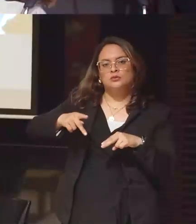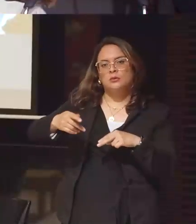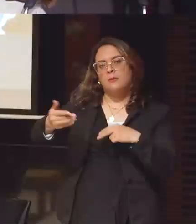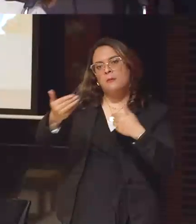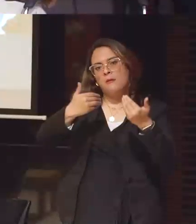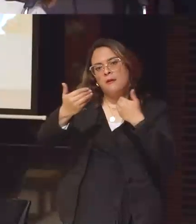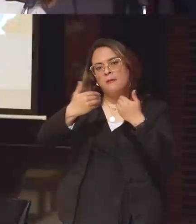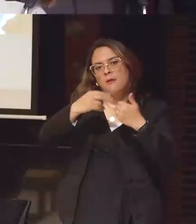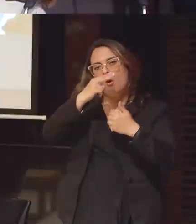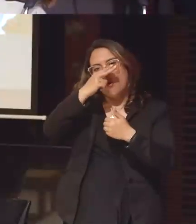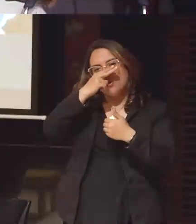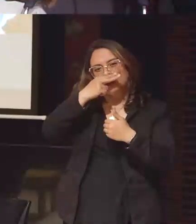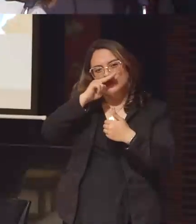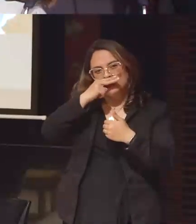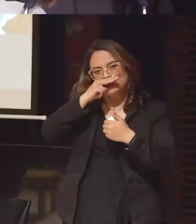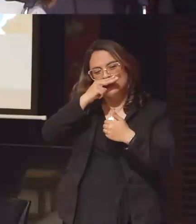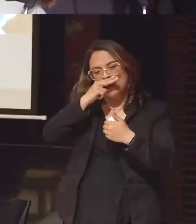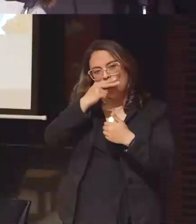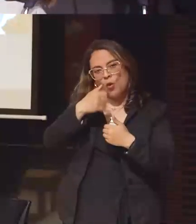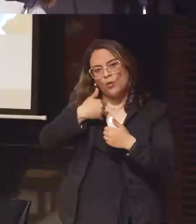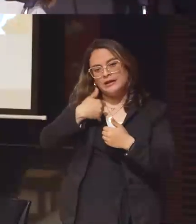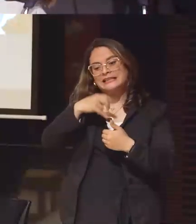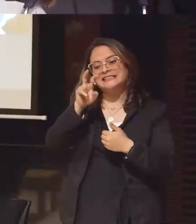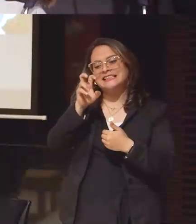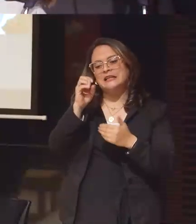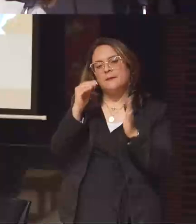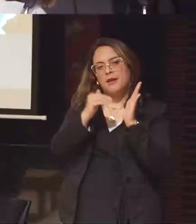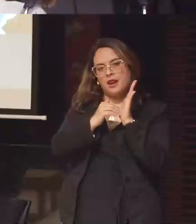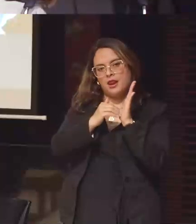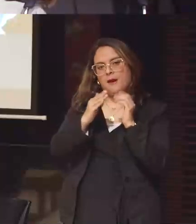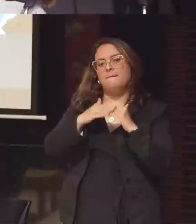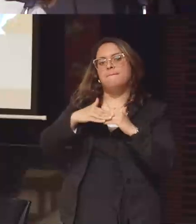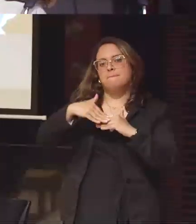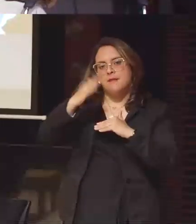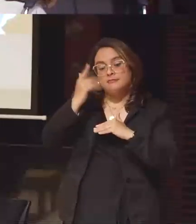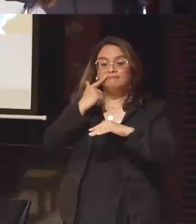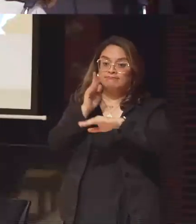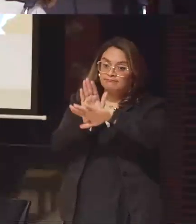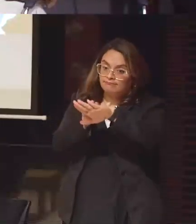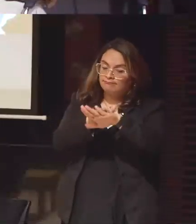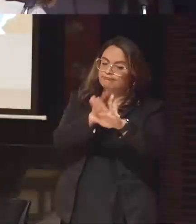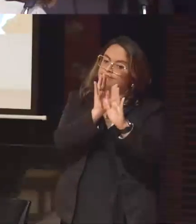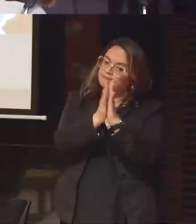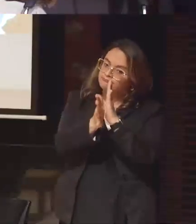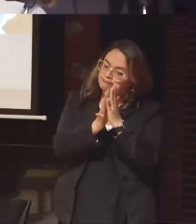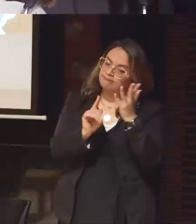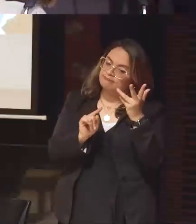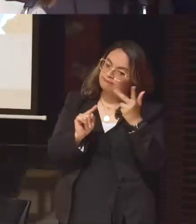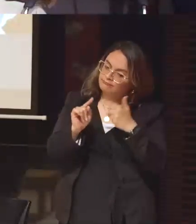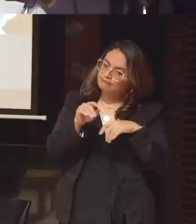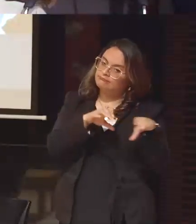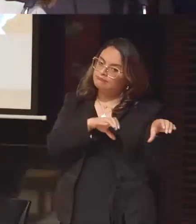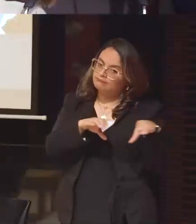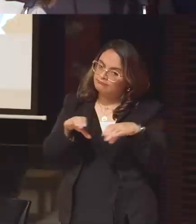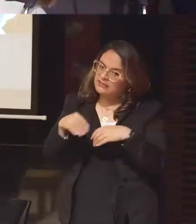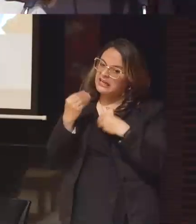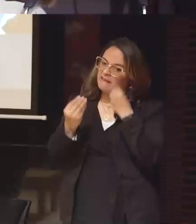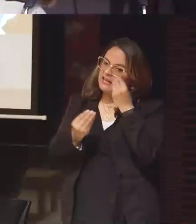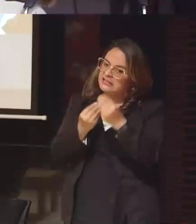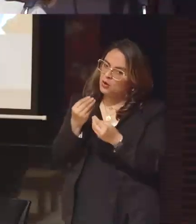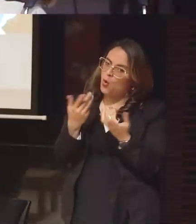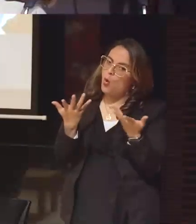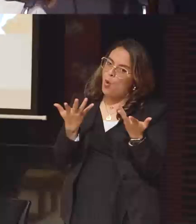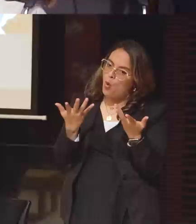y niños de la ciudad, en el que eso, se enseña, digamos, los comportamientos, cómo va a ser el ingreso a